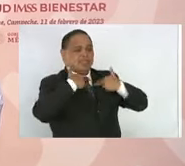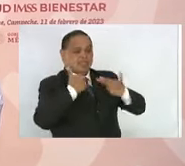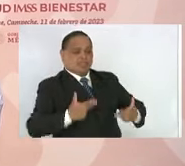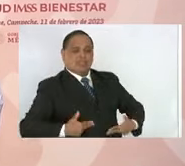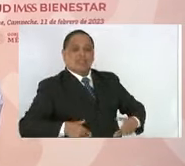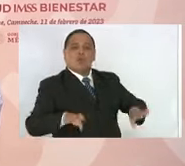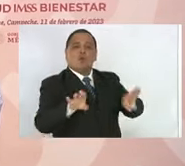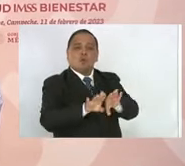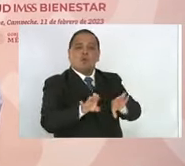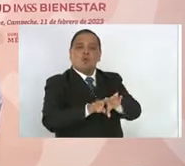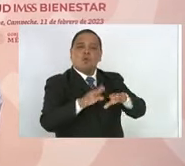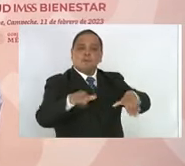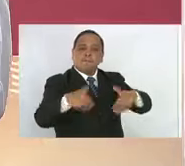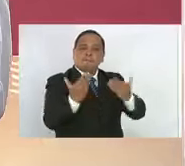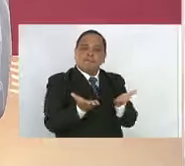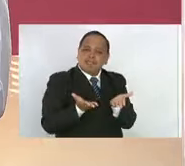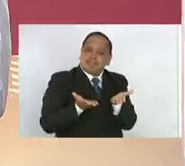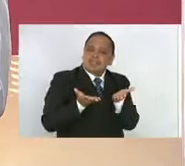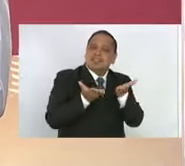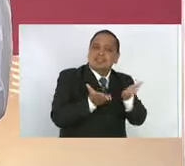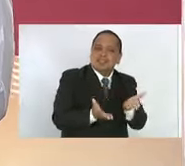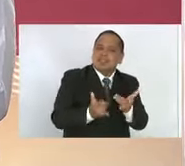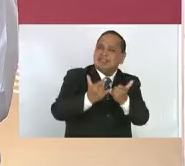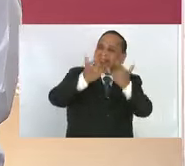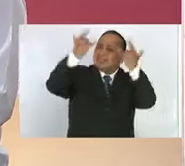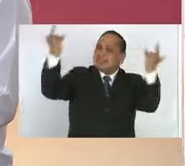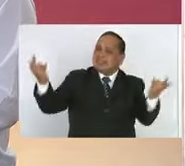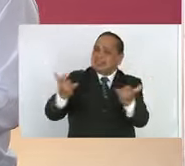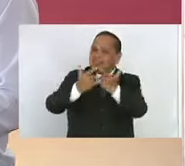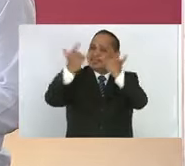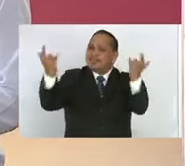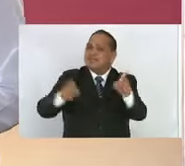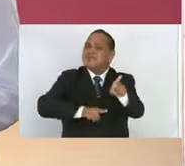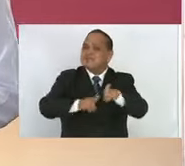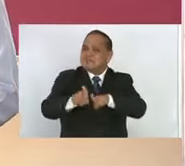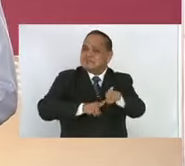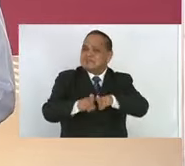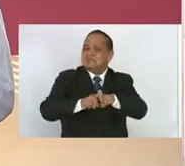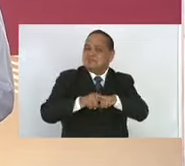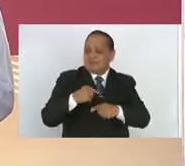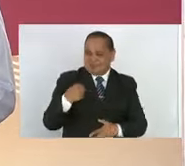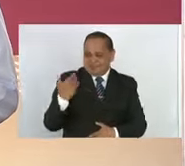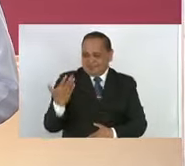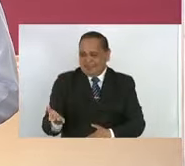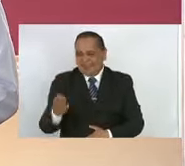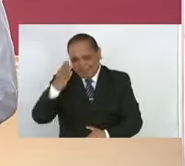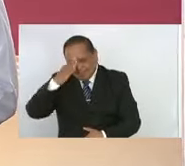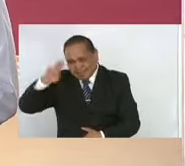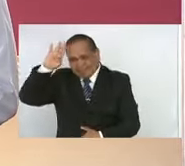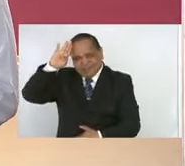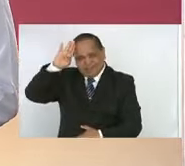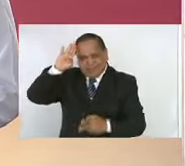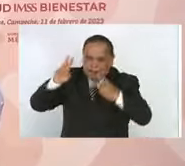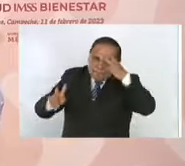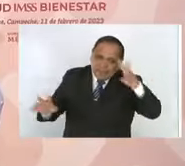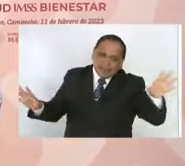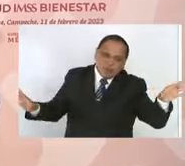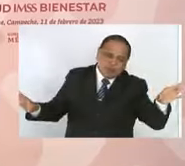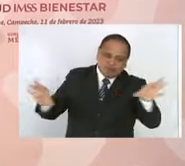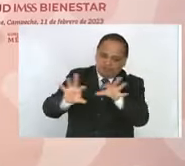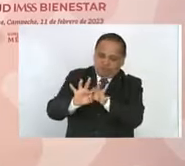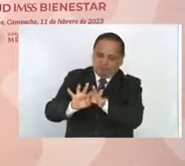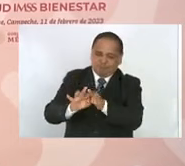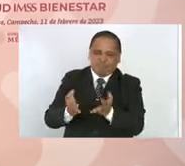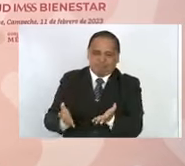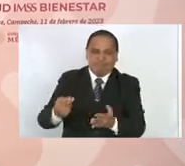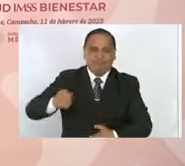la consolidación de los profundos e históricos lazos de hermandad que unen a nuestras naciones. México